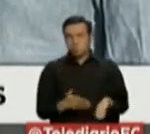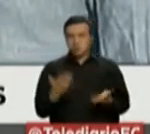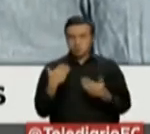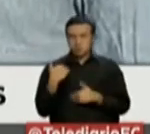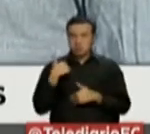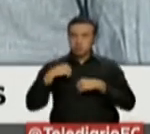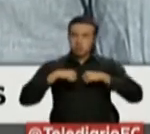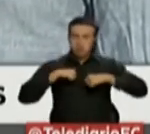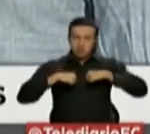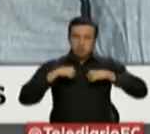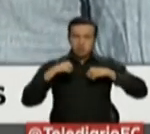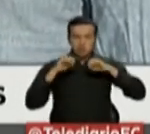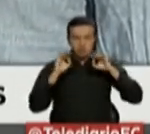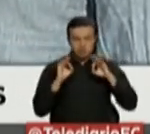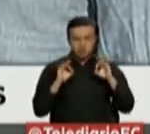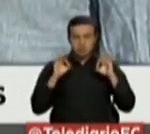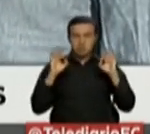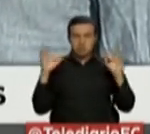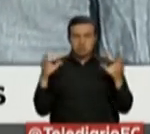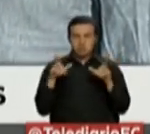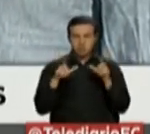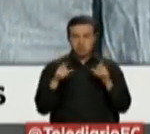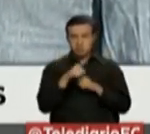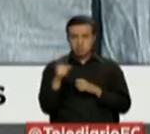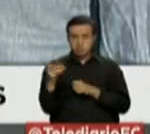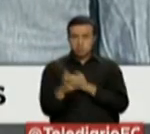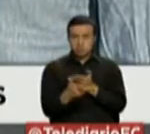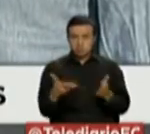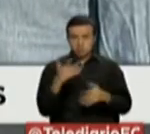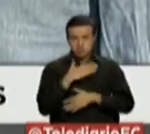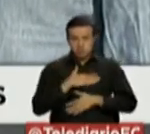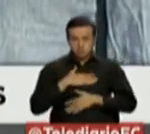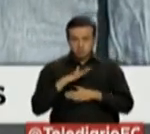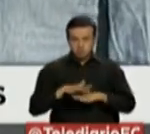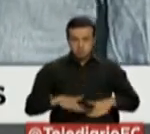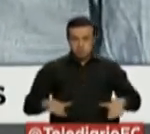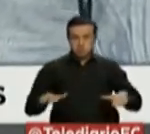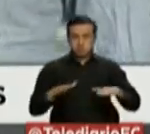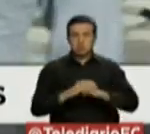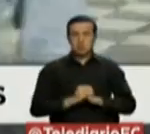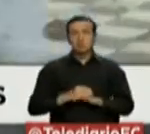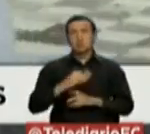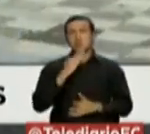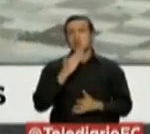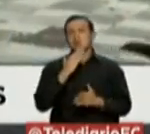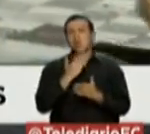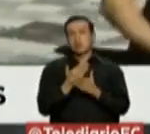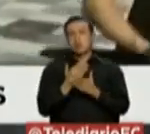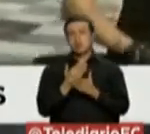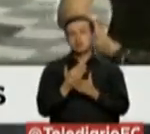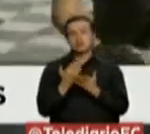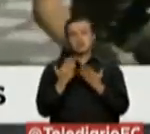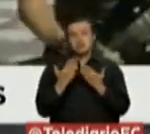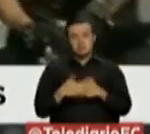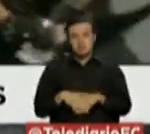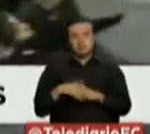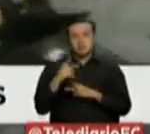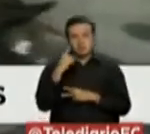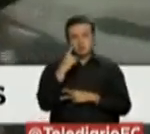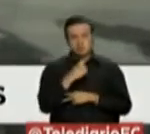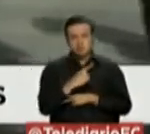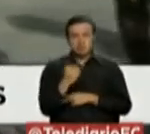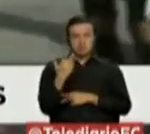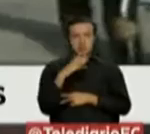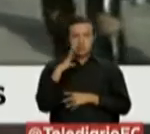los operativos bien armados y montados para que la gente venga y disfrute estos espacios de la ciudad. Gracias, Esteban. Bueno, como apreciamos, acá